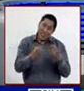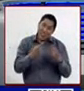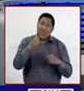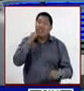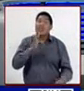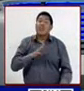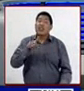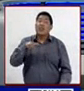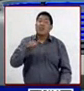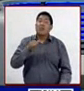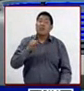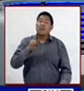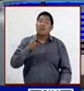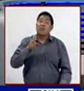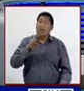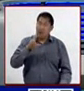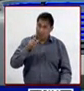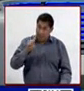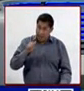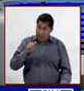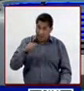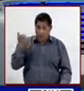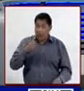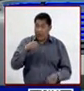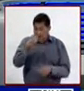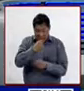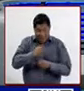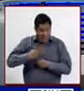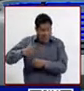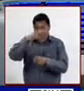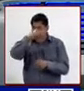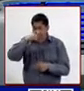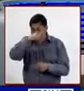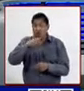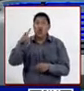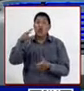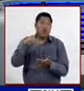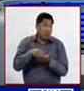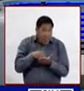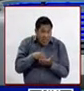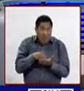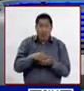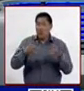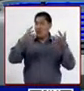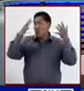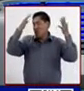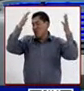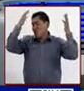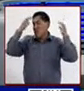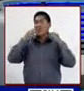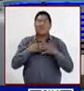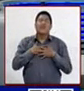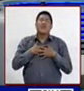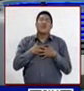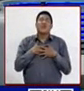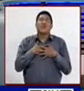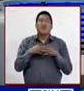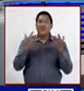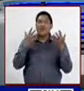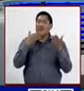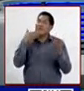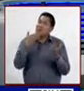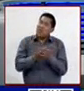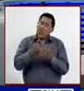señora Pascuala de Fricarriel, otros 2.000 bolivianos. Bien. Eso va a ser por lo menos un arranque o por lo menos un desahogo para esta